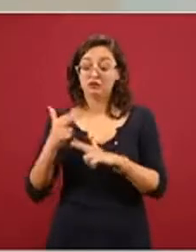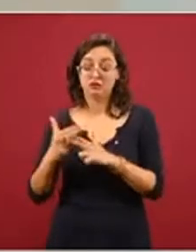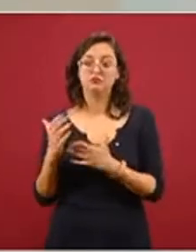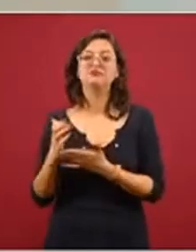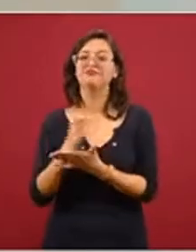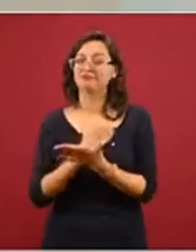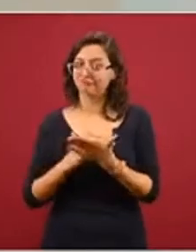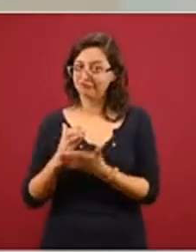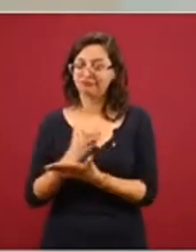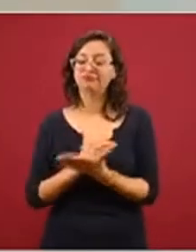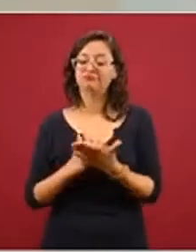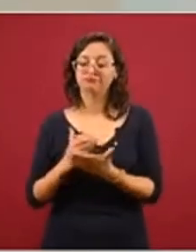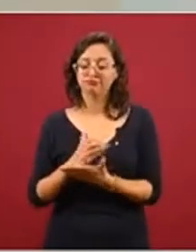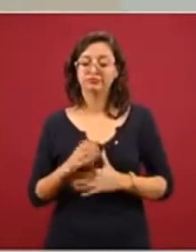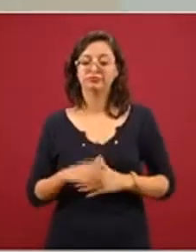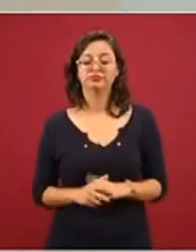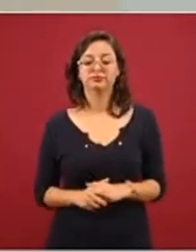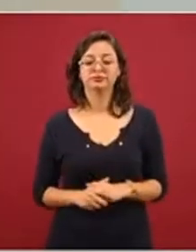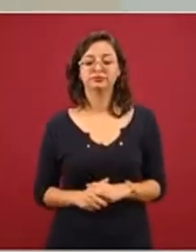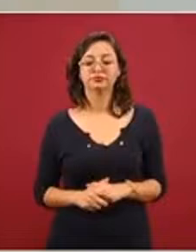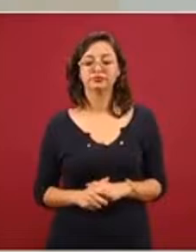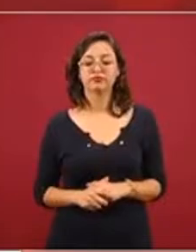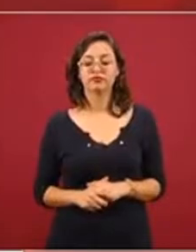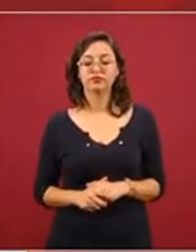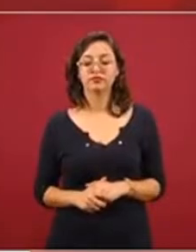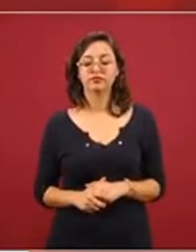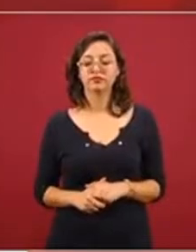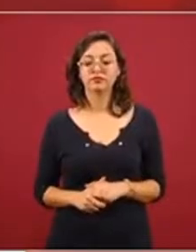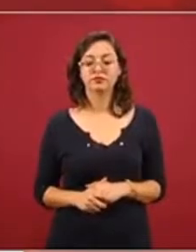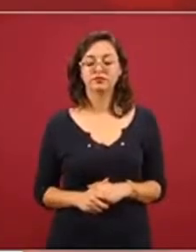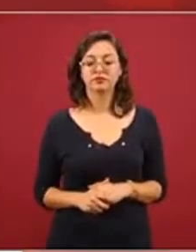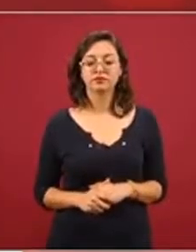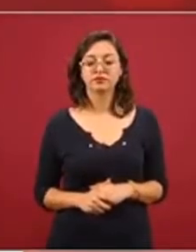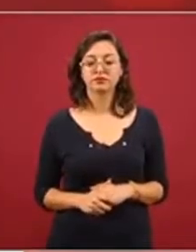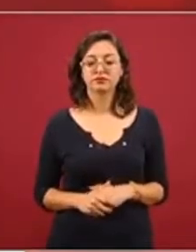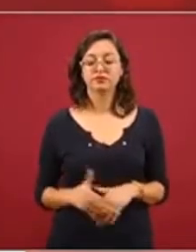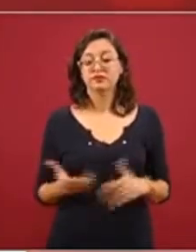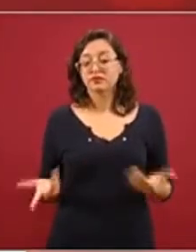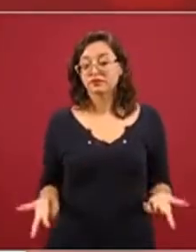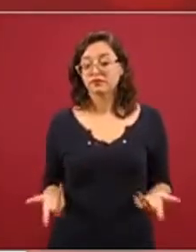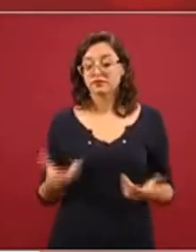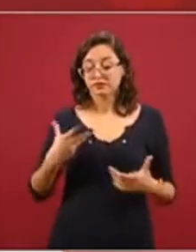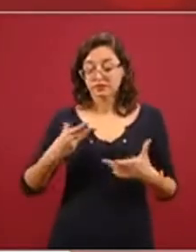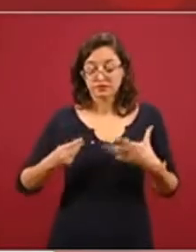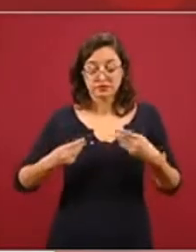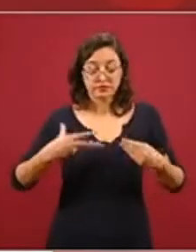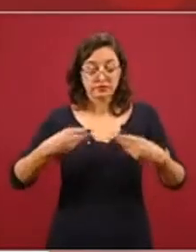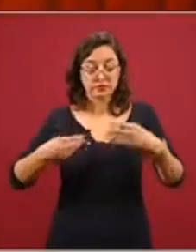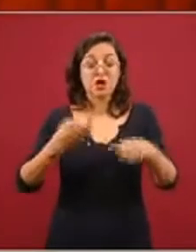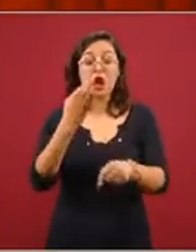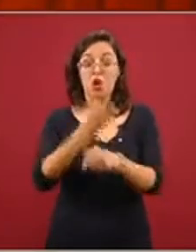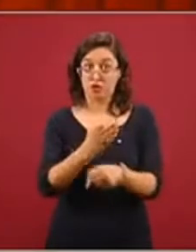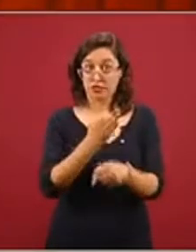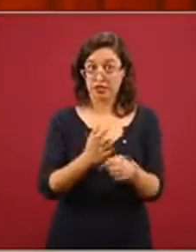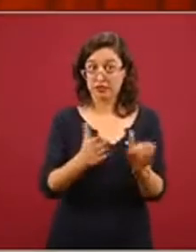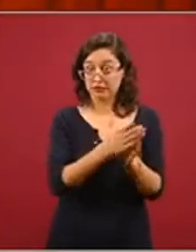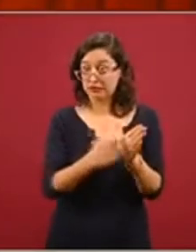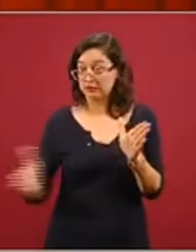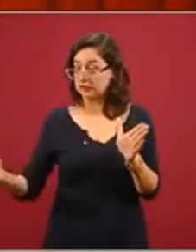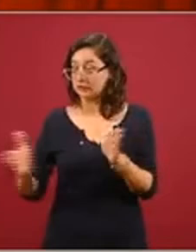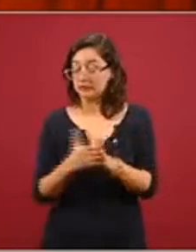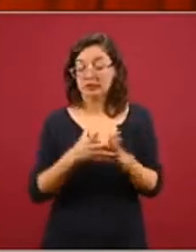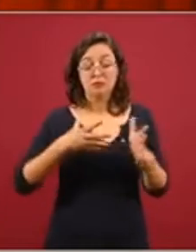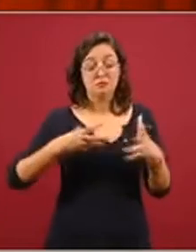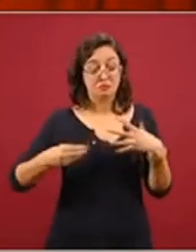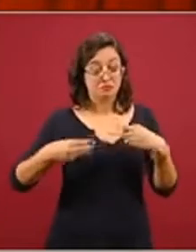recuperado. Y las personas que presenten durante la fase activa de la epidemia, que esta es una fase sumamente